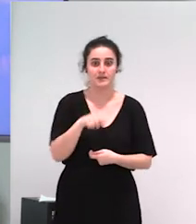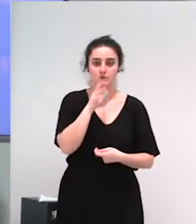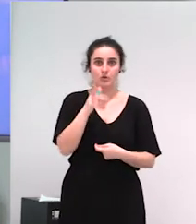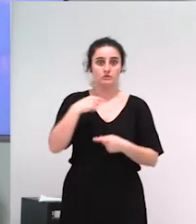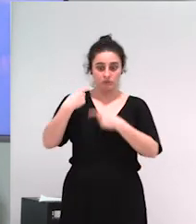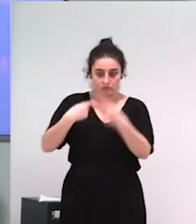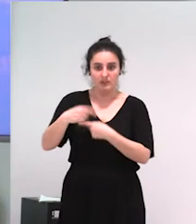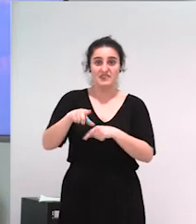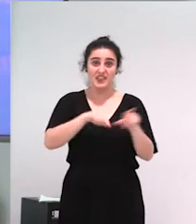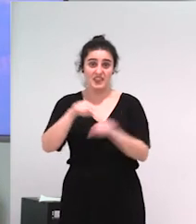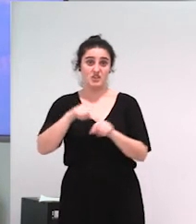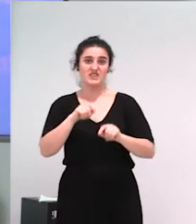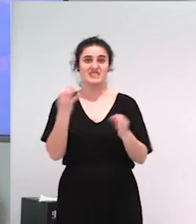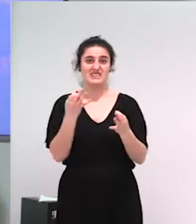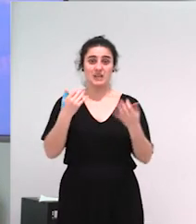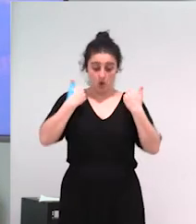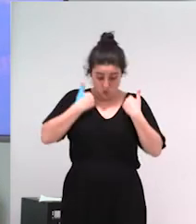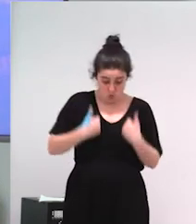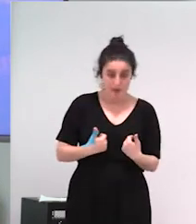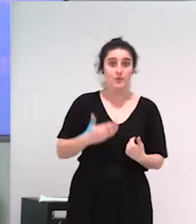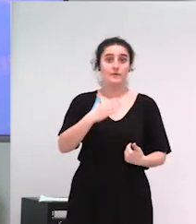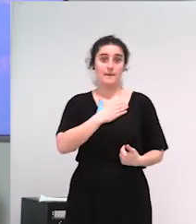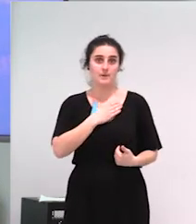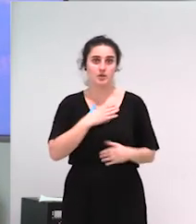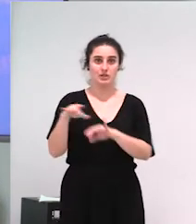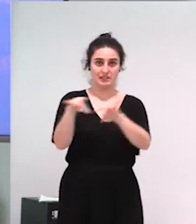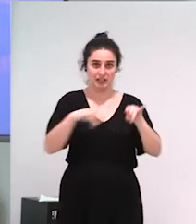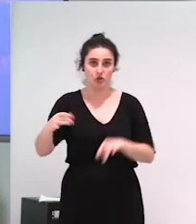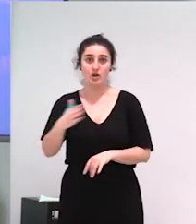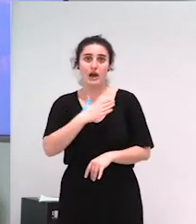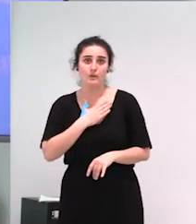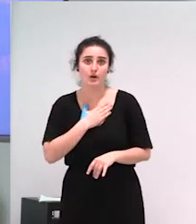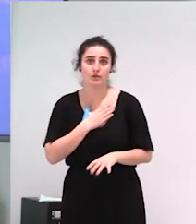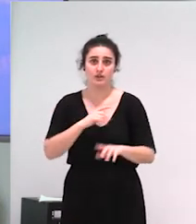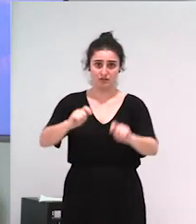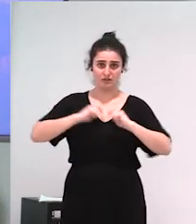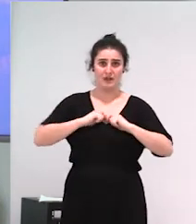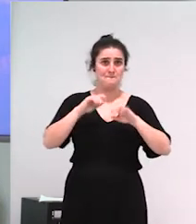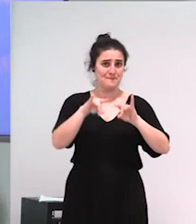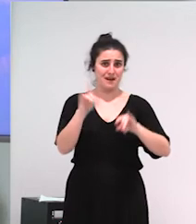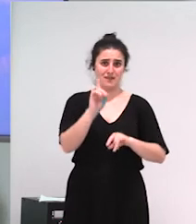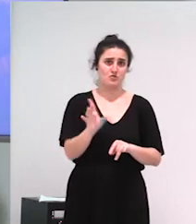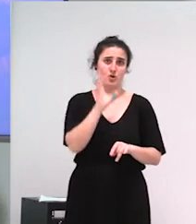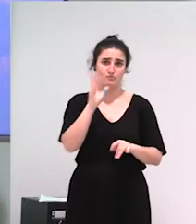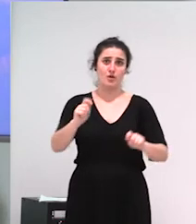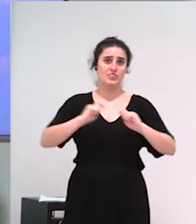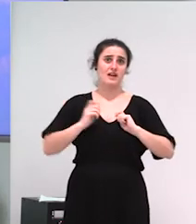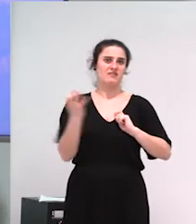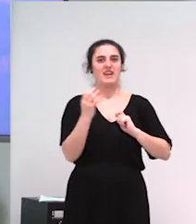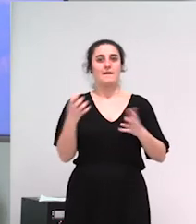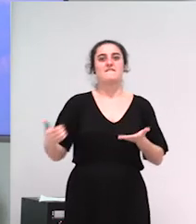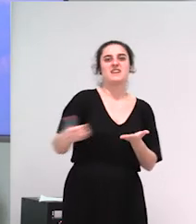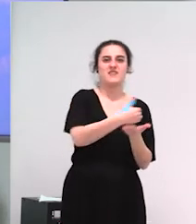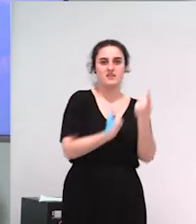que la apropiación de nuestros cuerpos y de nuestros territorios no se dé en balde, sino en beneficio de alguien. En